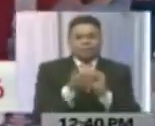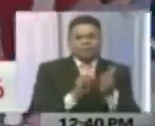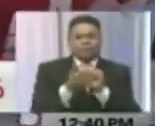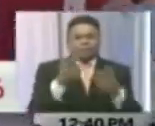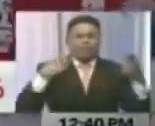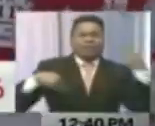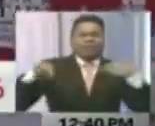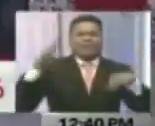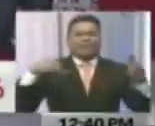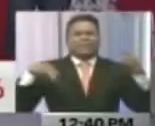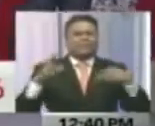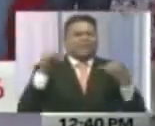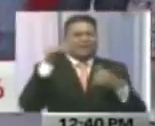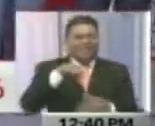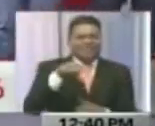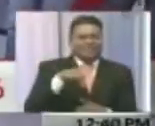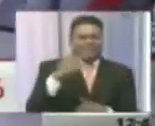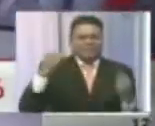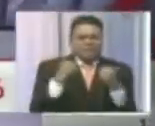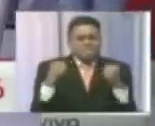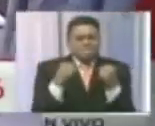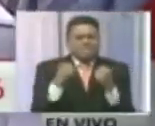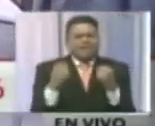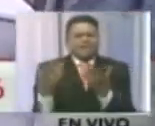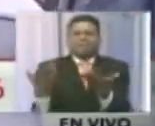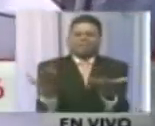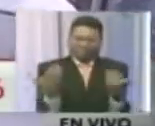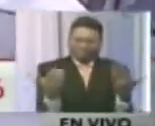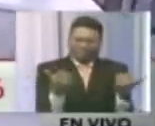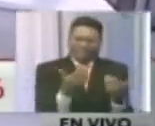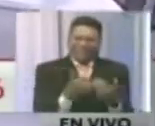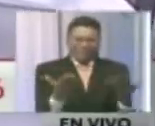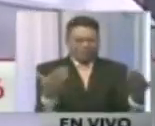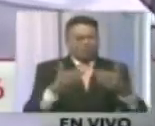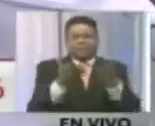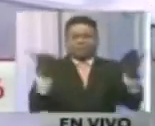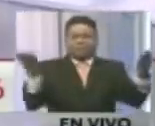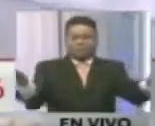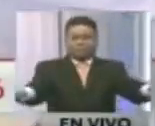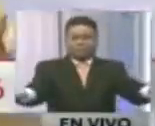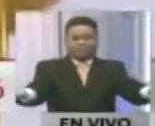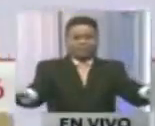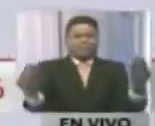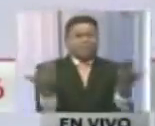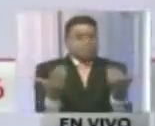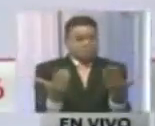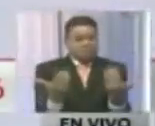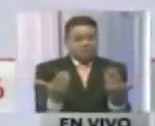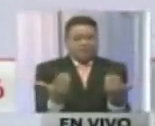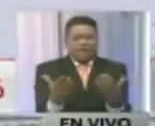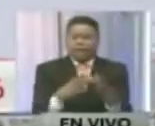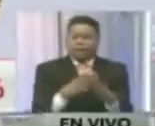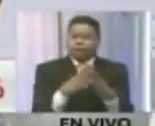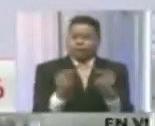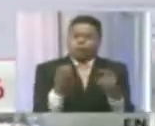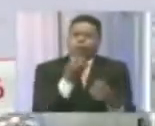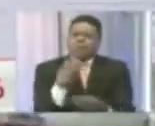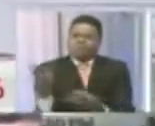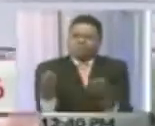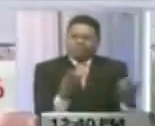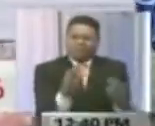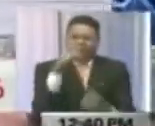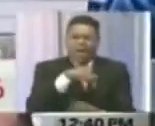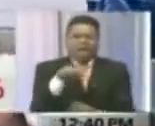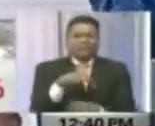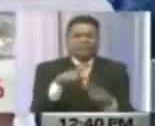recreacionales. Desde aquí, desde Mérida, les recibimos con los brazos abiertos. Así que están todos bienvenidos a